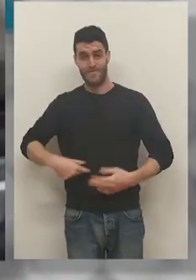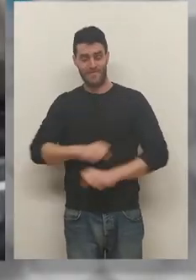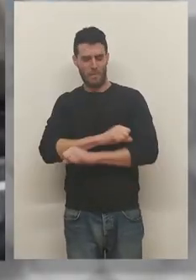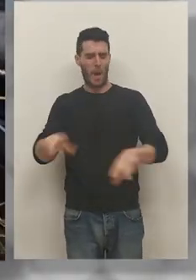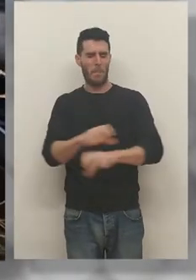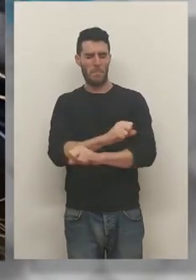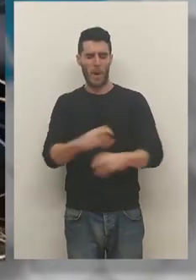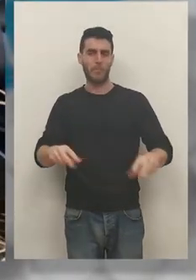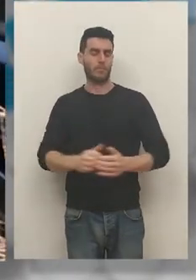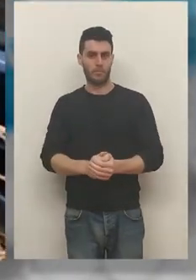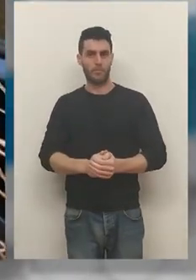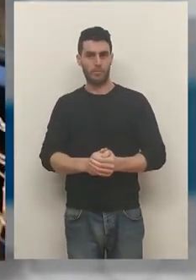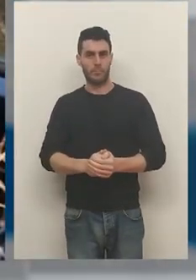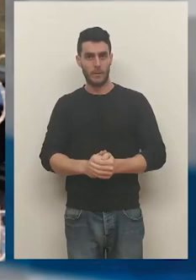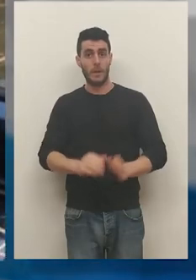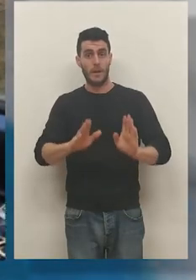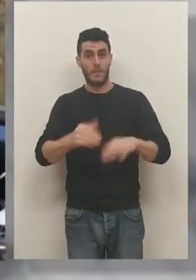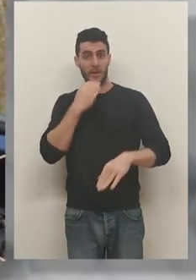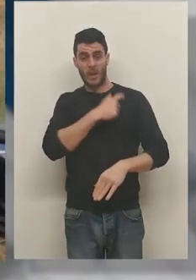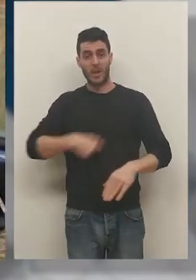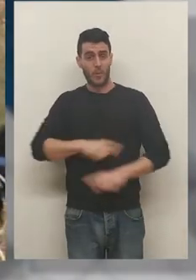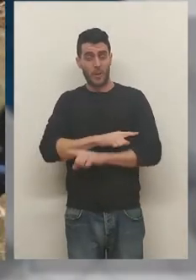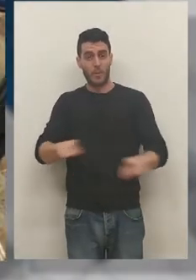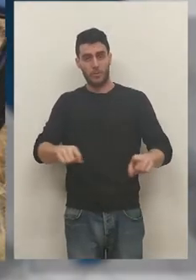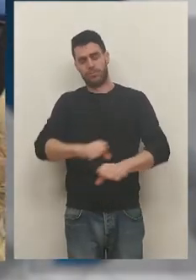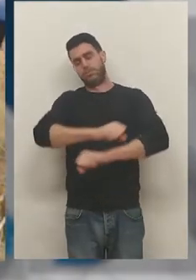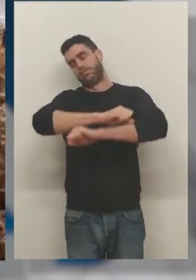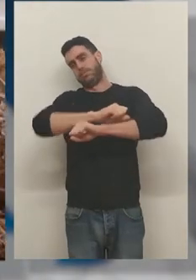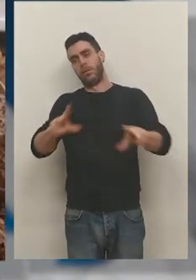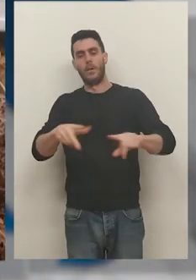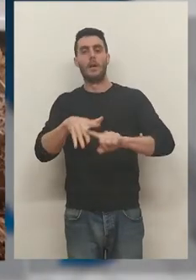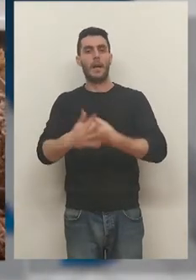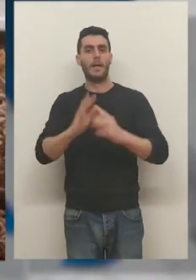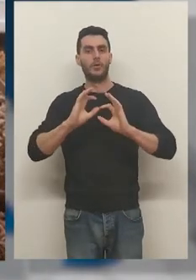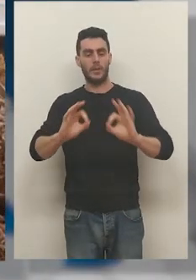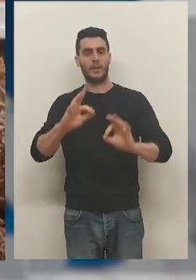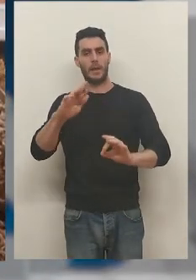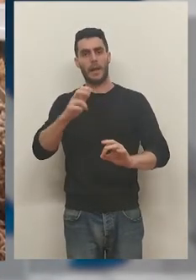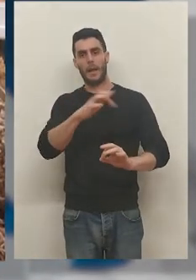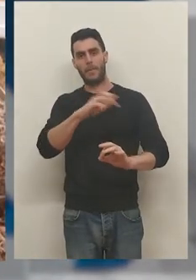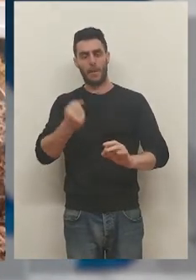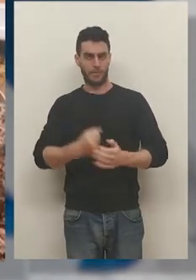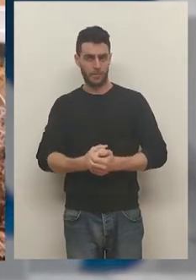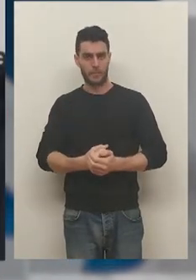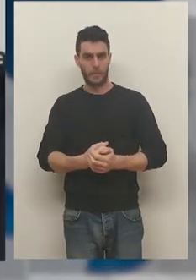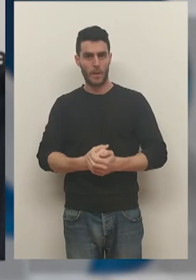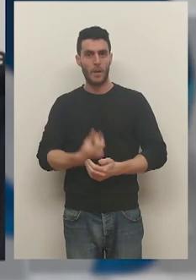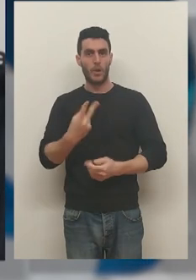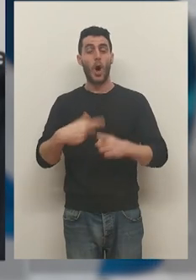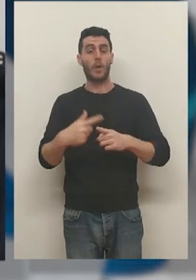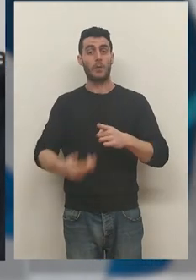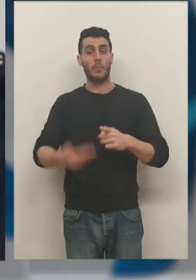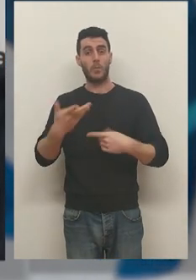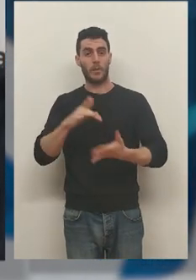el cinturón de seguridad el resultado es un accidente con consecuencias para el resto de la vida Este es el caso de Rafa dos cosas muy